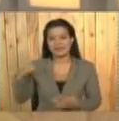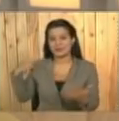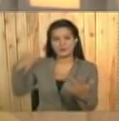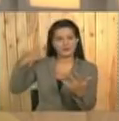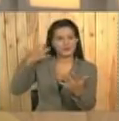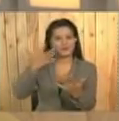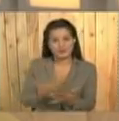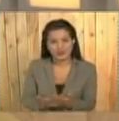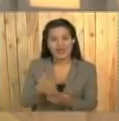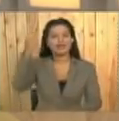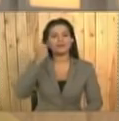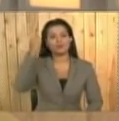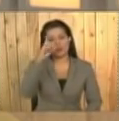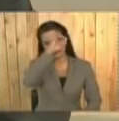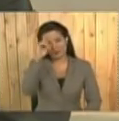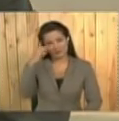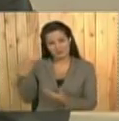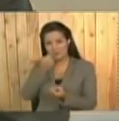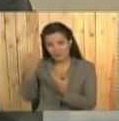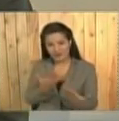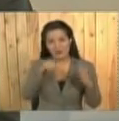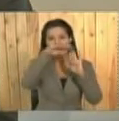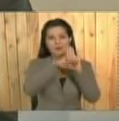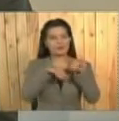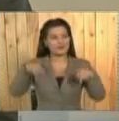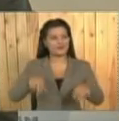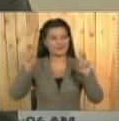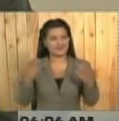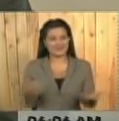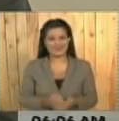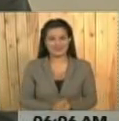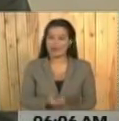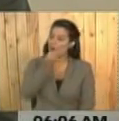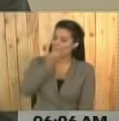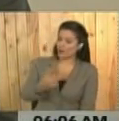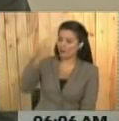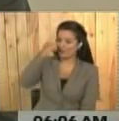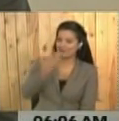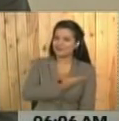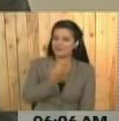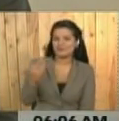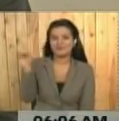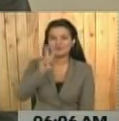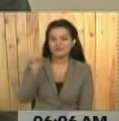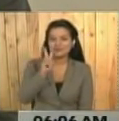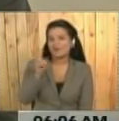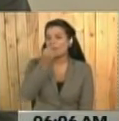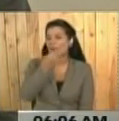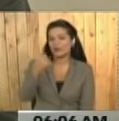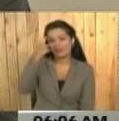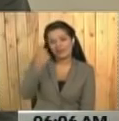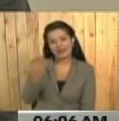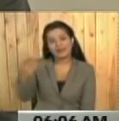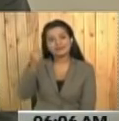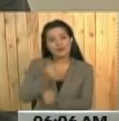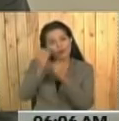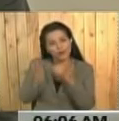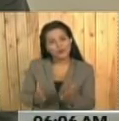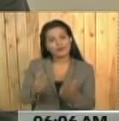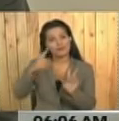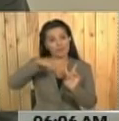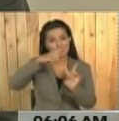carrera el diputado diosdado cabello Bienvenido a la Pauta el día de hoy Buenos días a tod Venezuela Buenos días los trabajadores y trabajadoras de venezuelana de